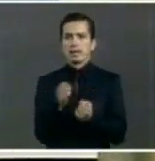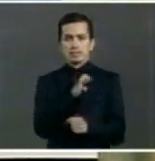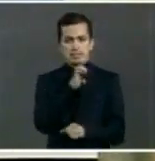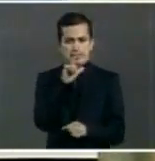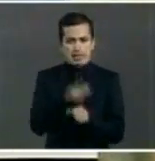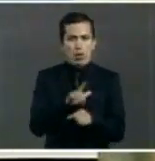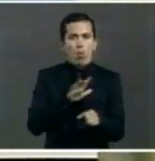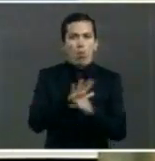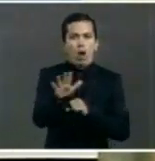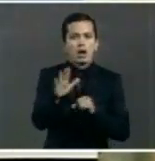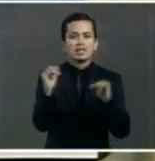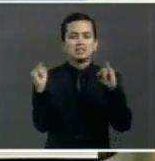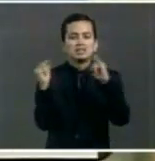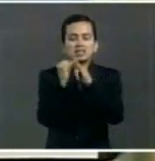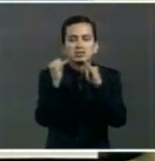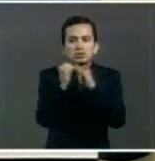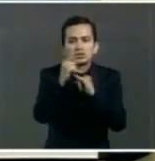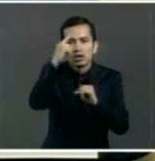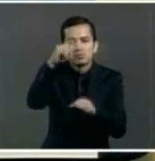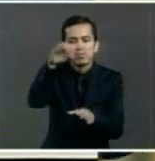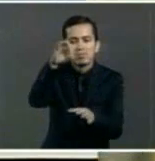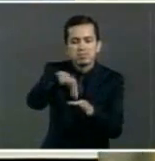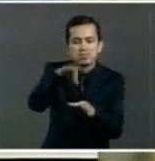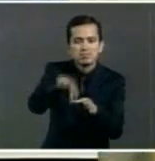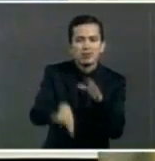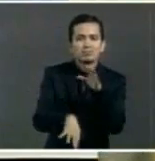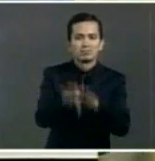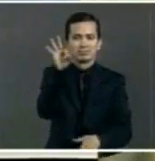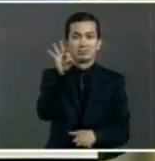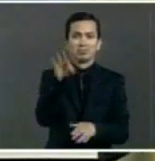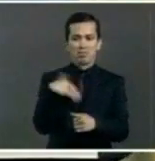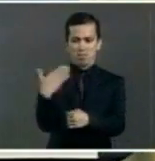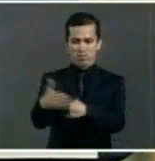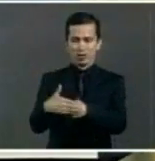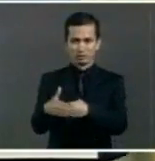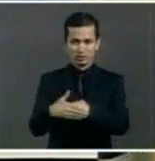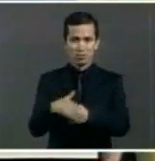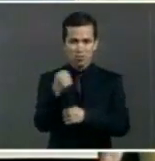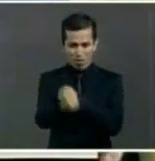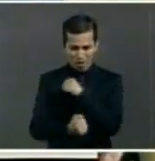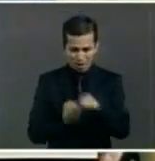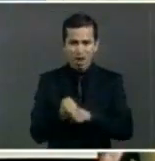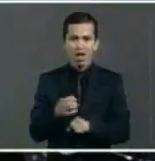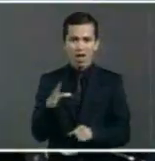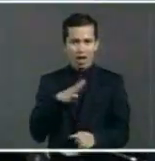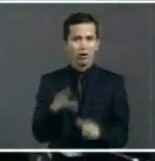las instituciones electorales de cara a los comicios del próximo año.